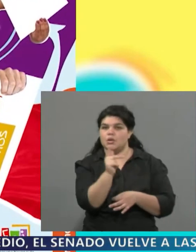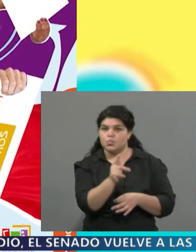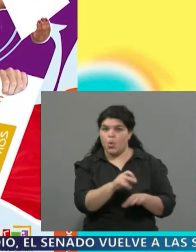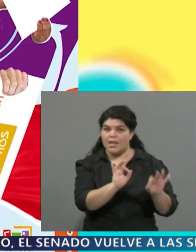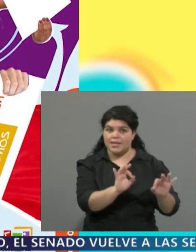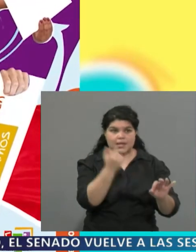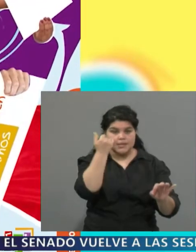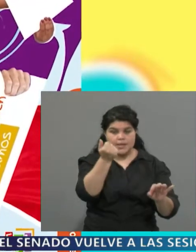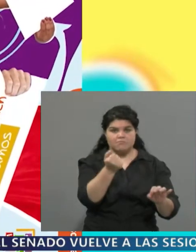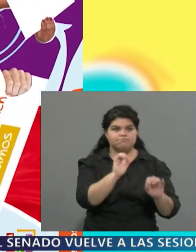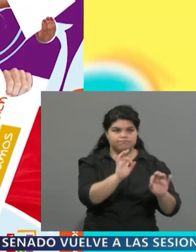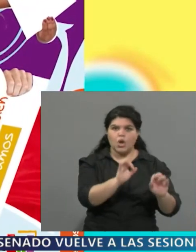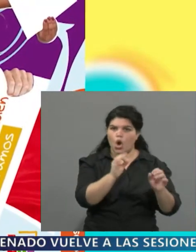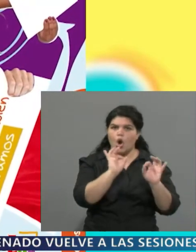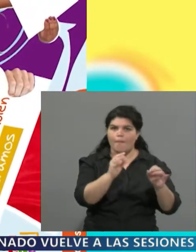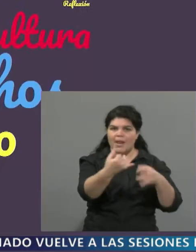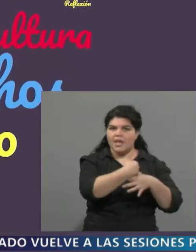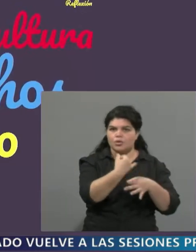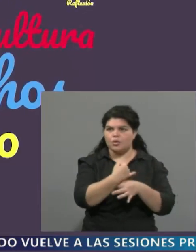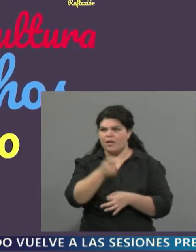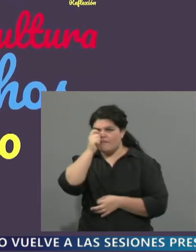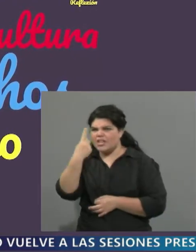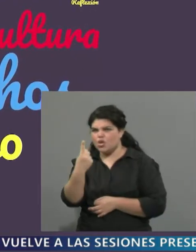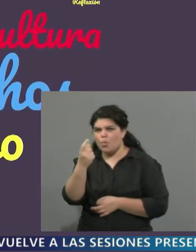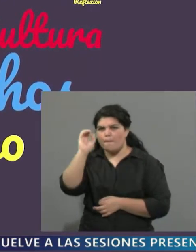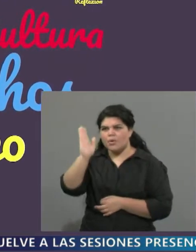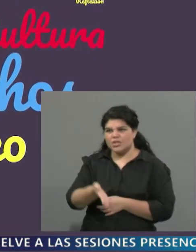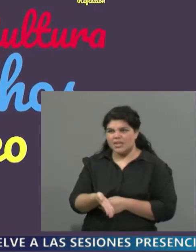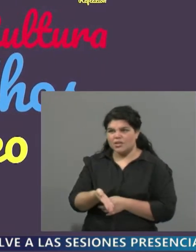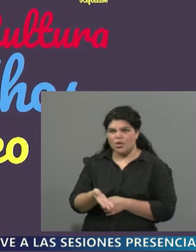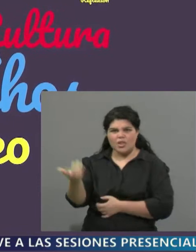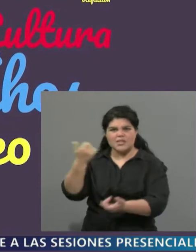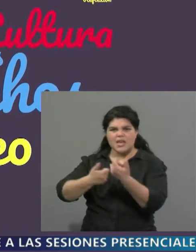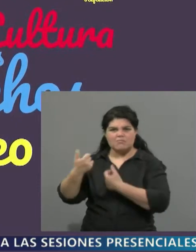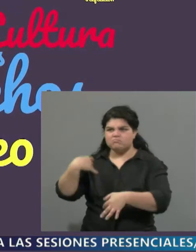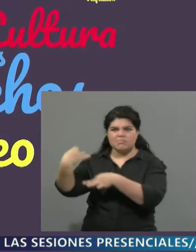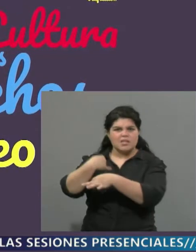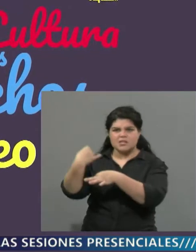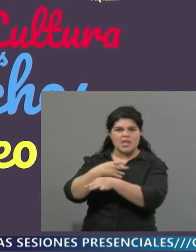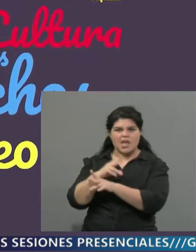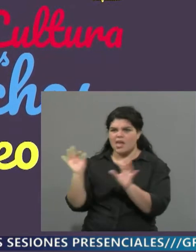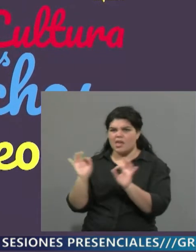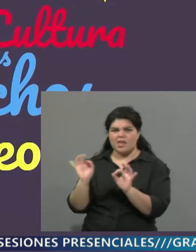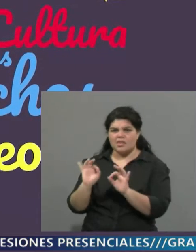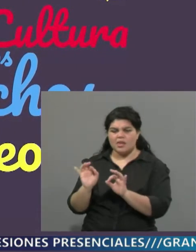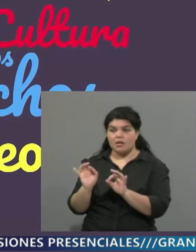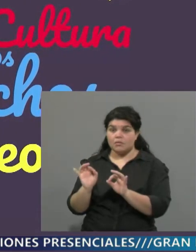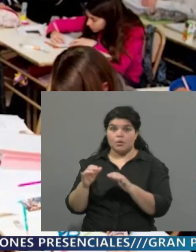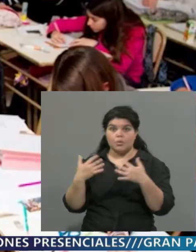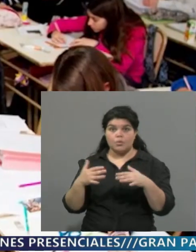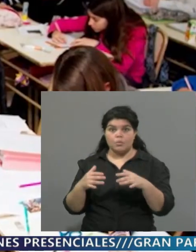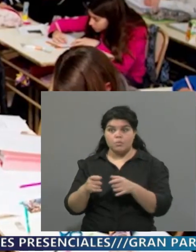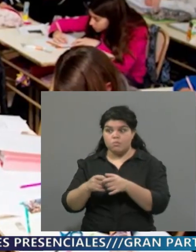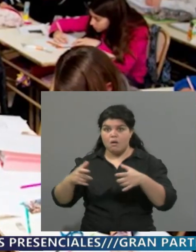El 21% dijo que nunca recibió educación sexual integral. Dios mío. Entonces, el número también es alarmante. Es decir,